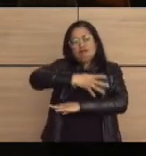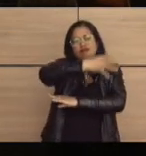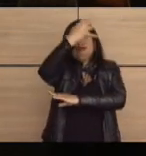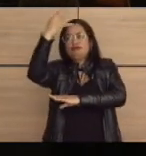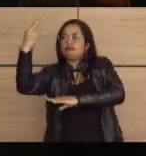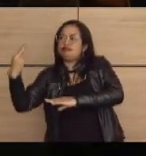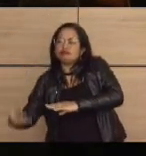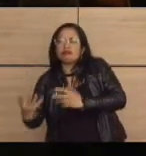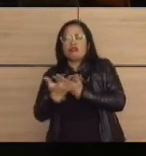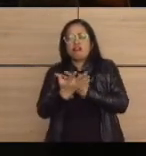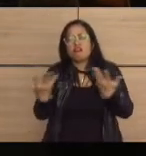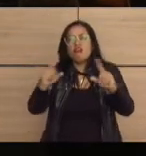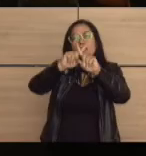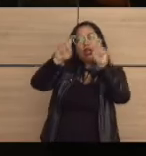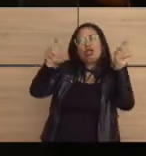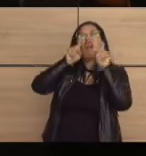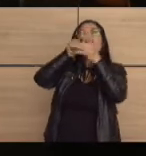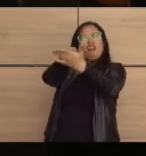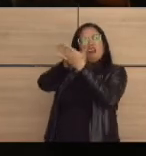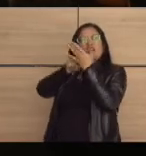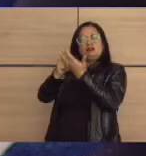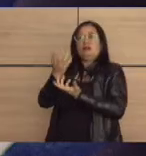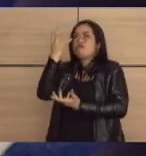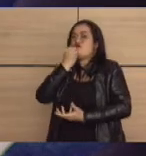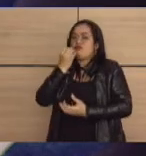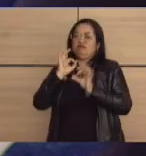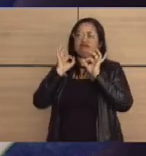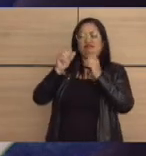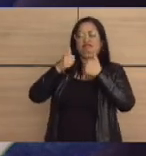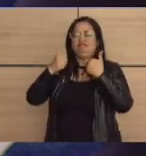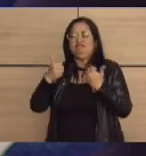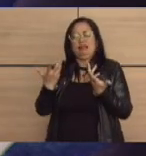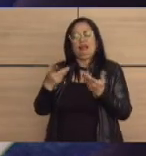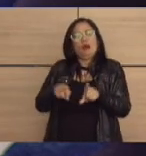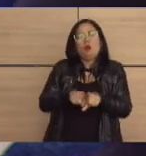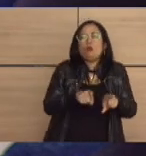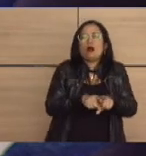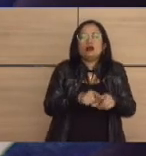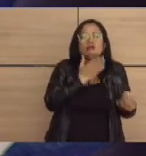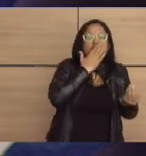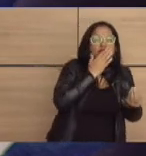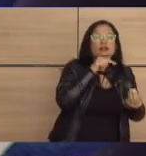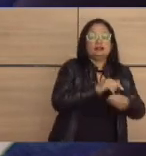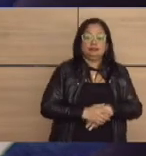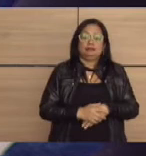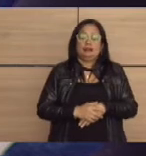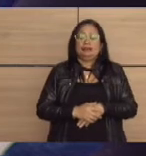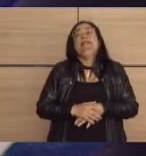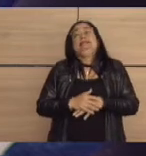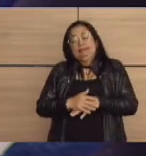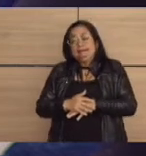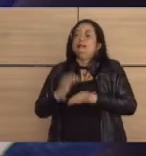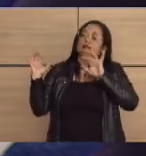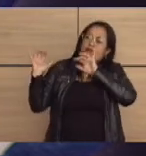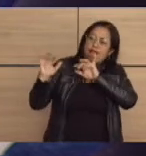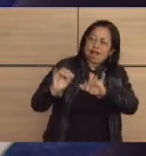matices, de su pluralidad y de su riqueza. Pero entonces llegaron los mestizajes y con